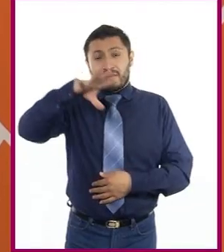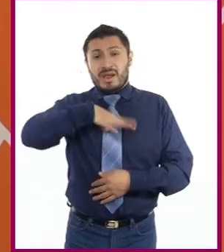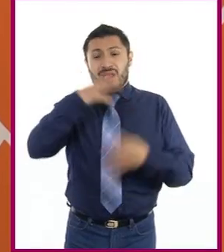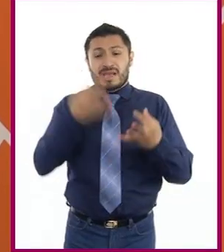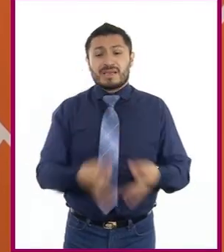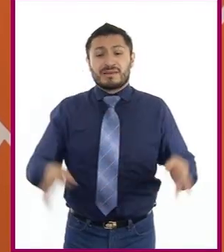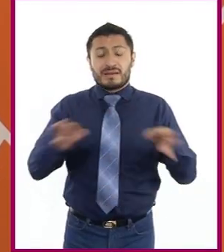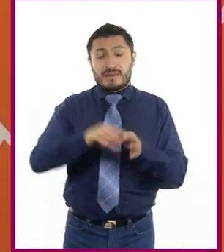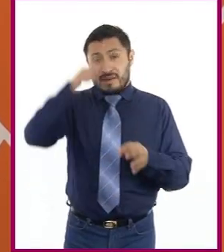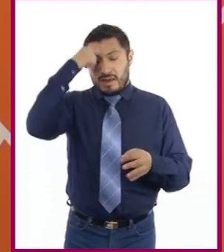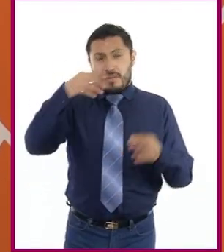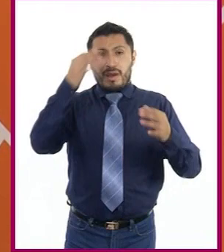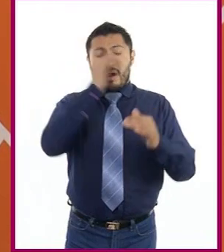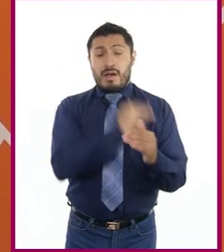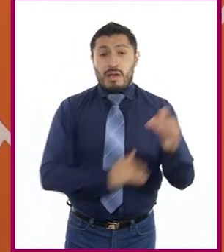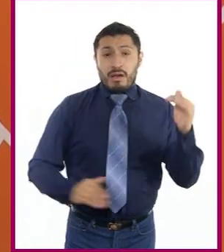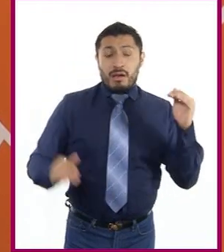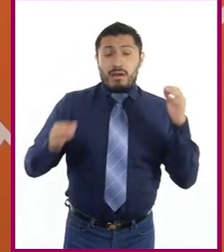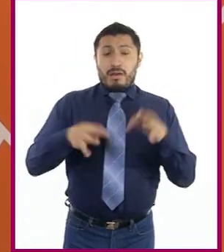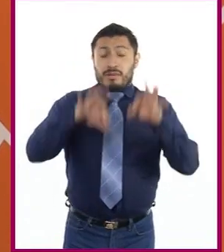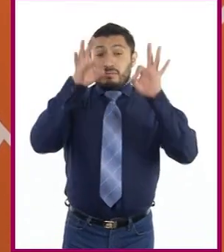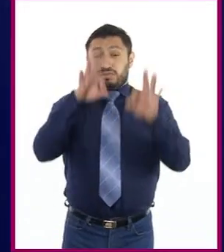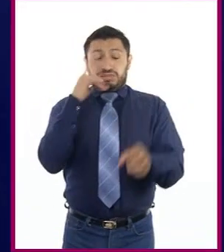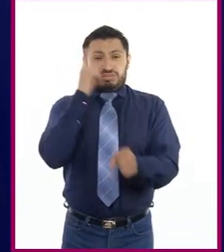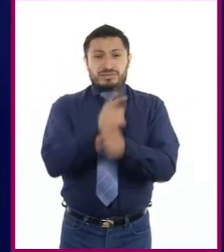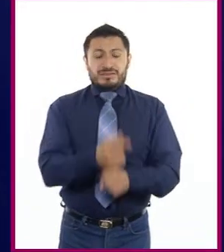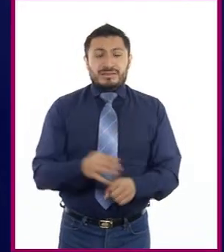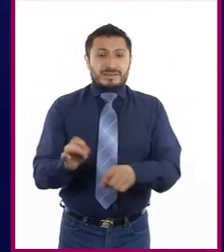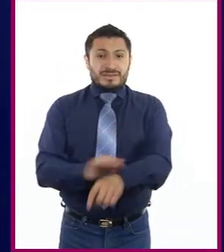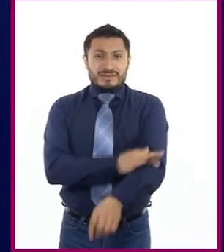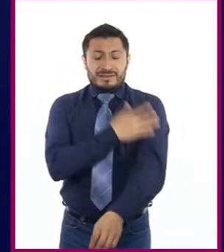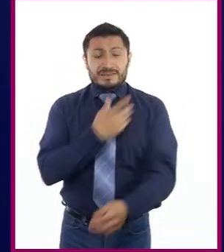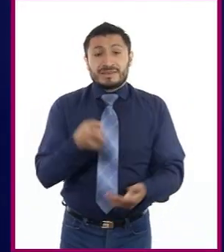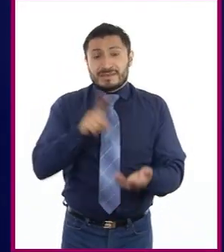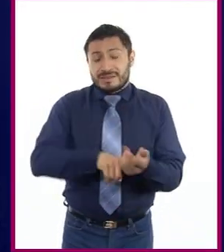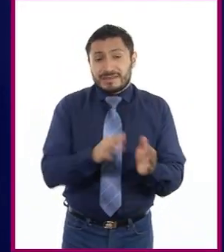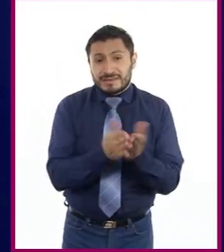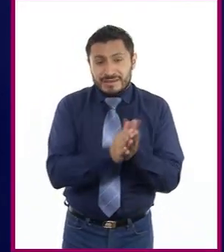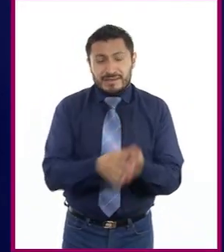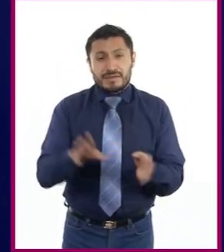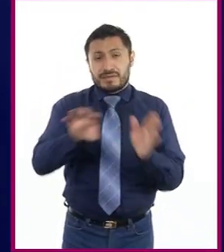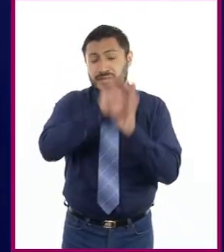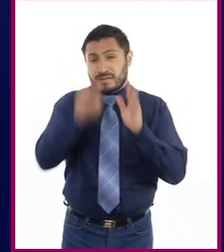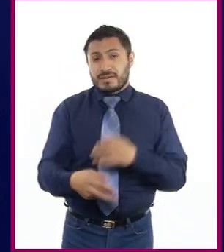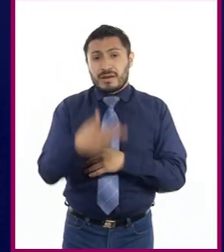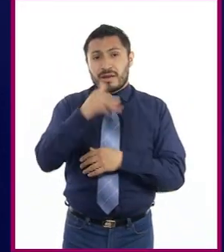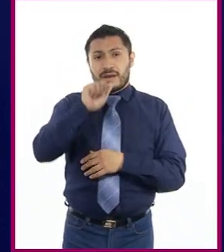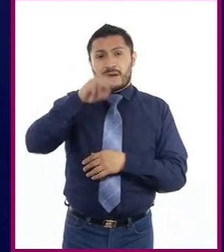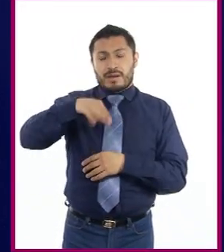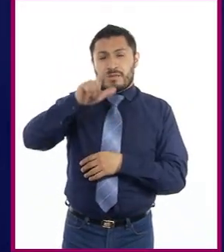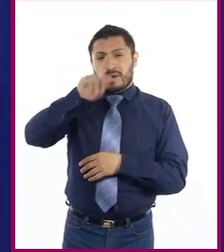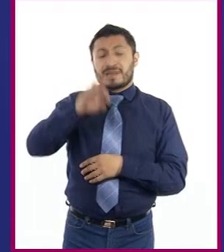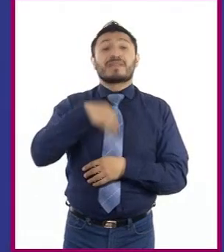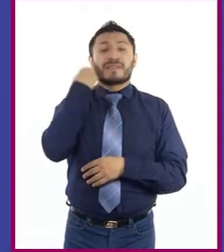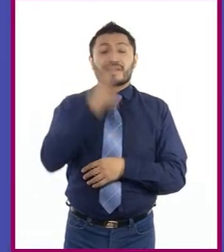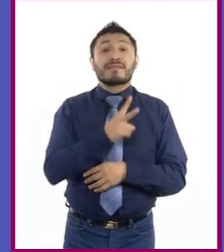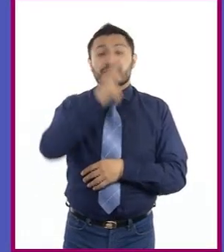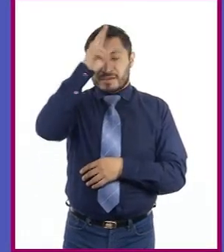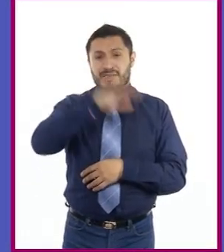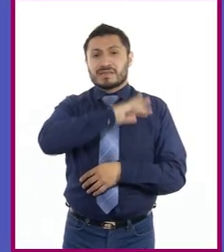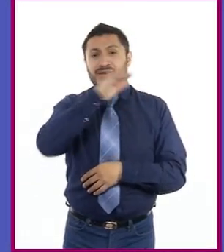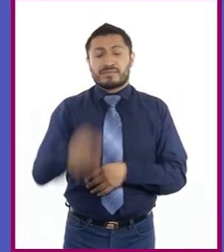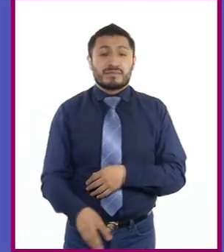importante para llegar al clímax de la misma. Por ejemplo, Hamlet desea vengar la muerte de su padre.